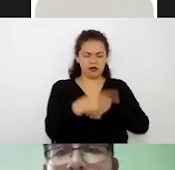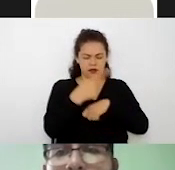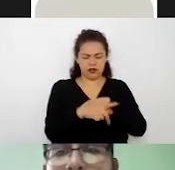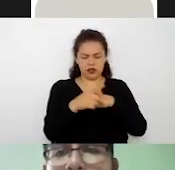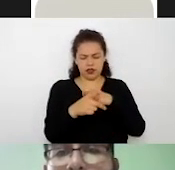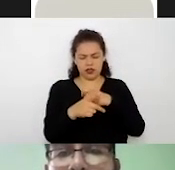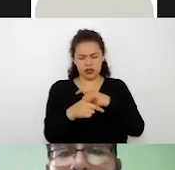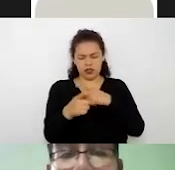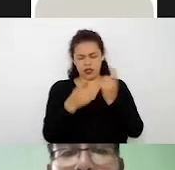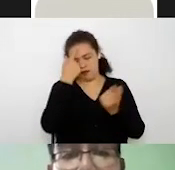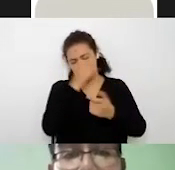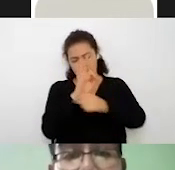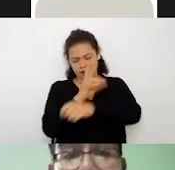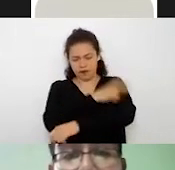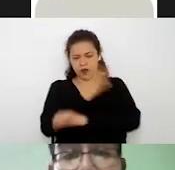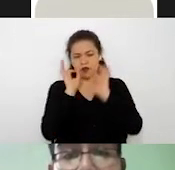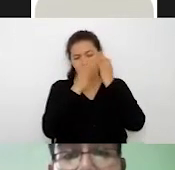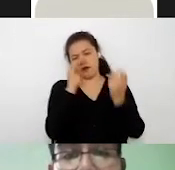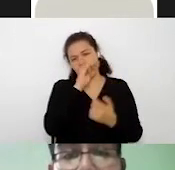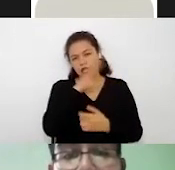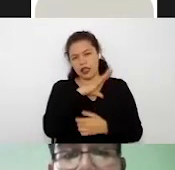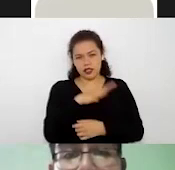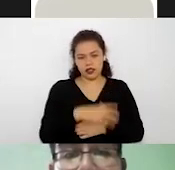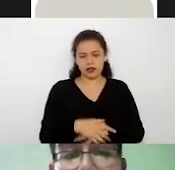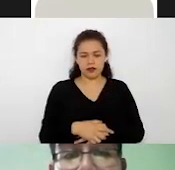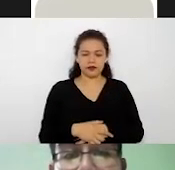manera gratuita.